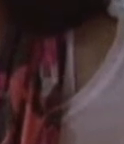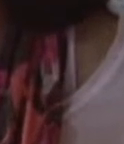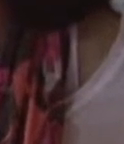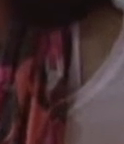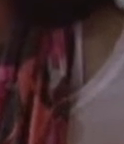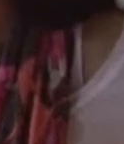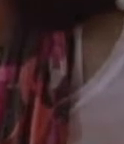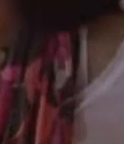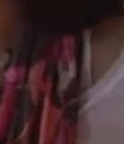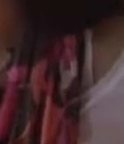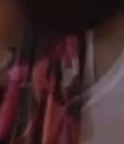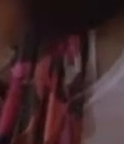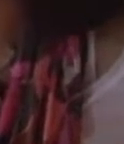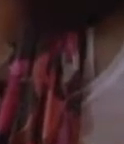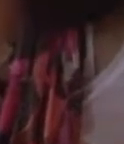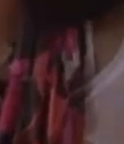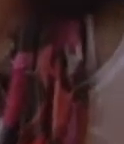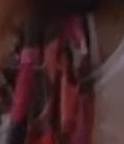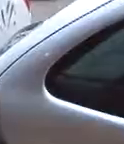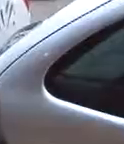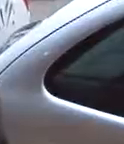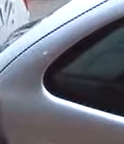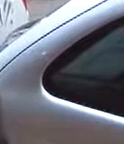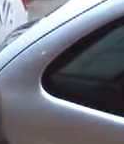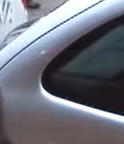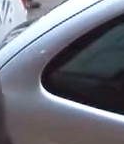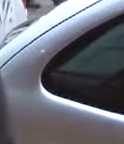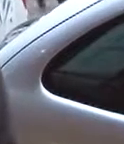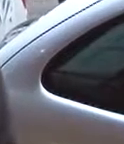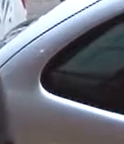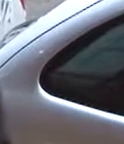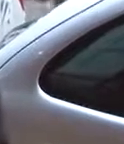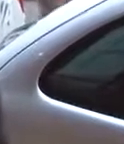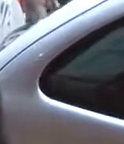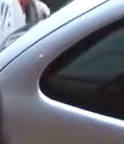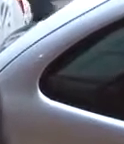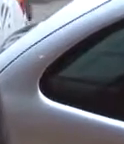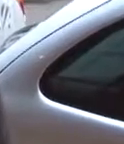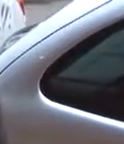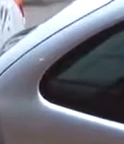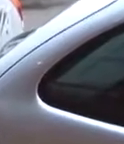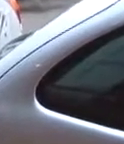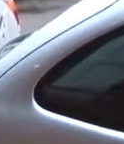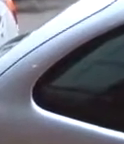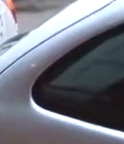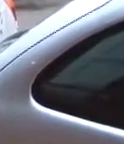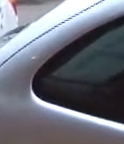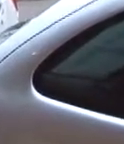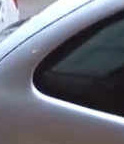considera usted que somos responsables de esto yo pensaría estamos bien en términos de grupos